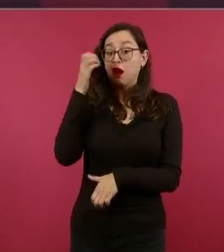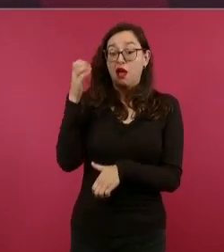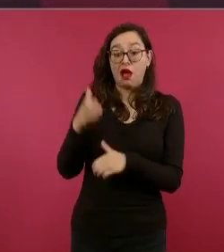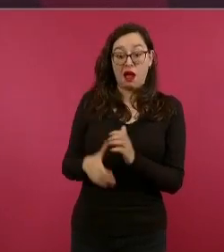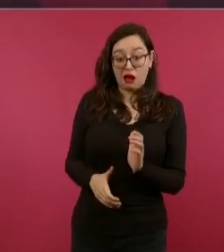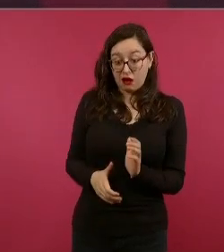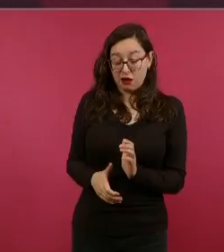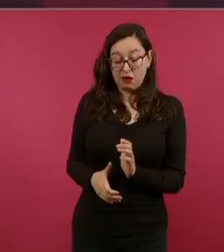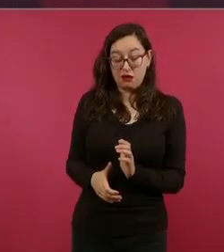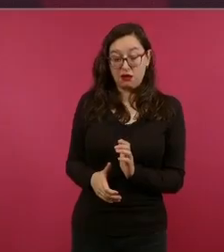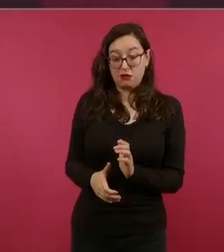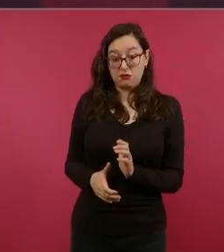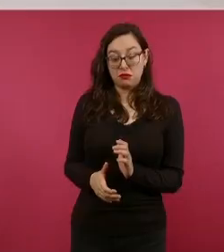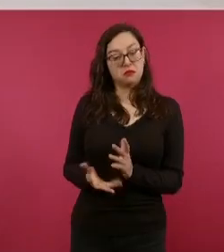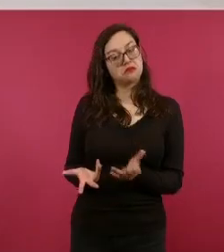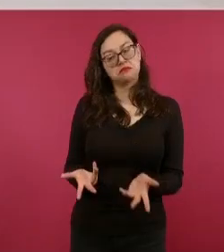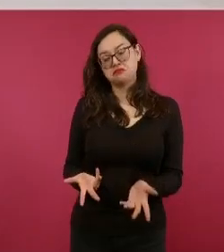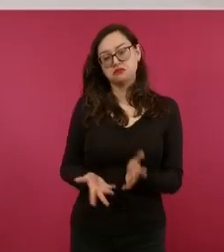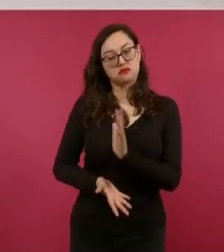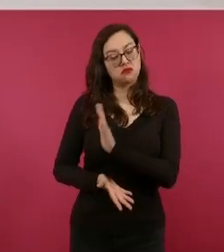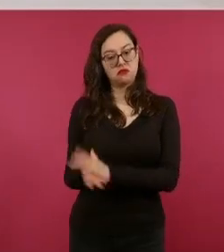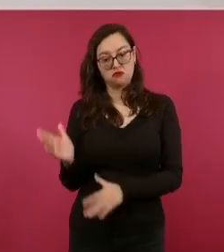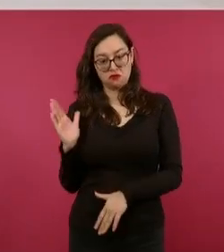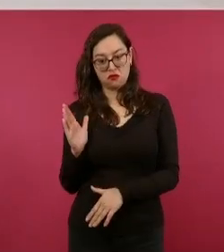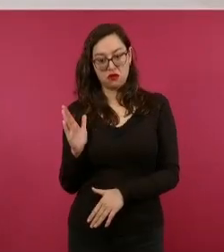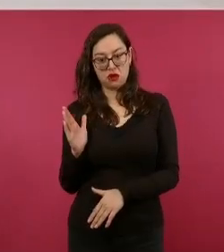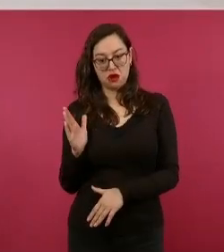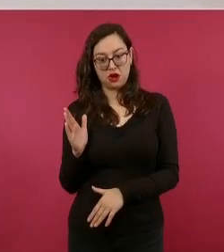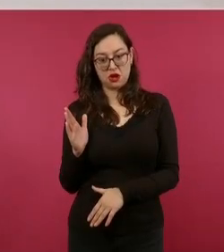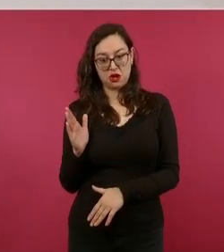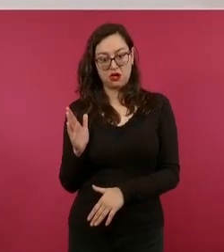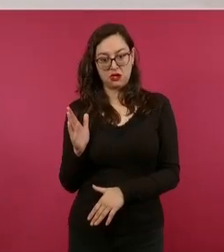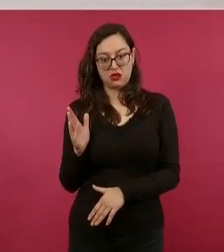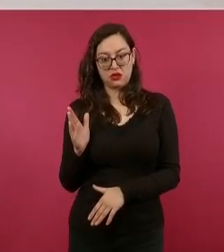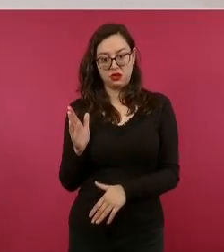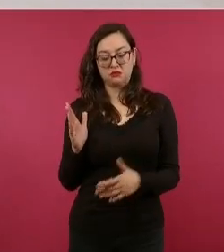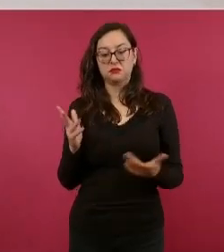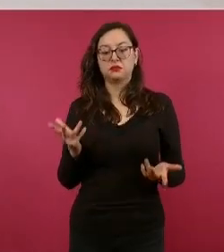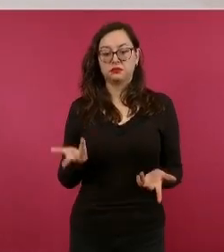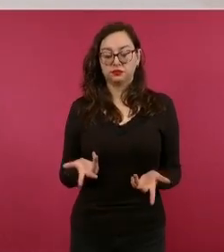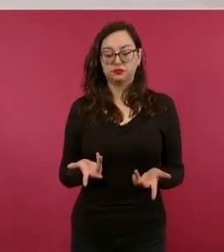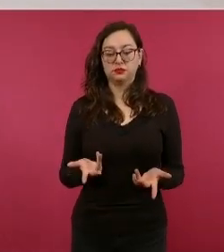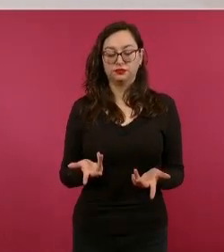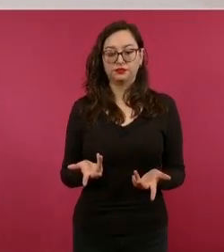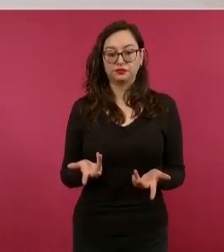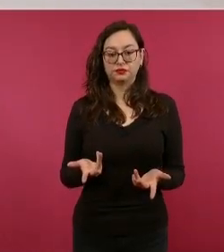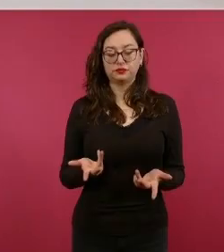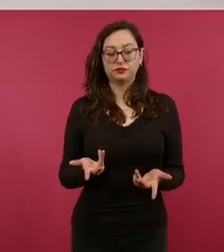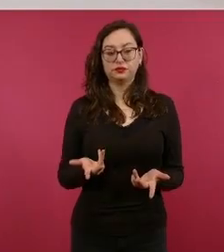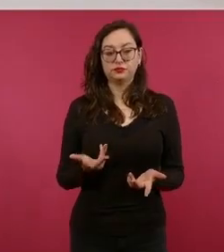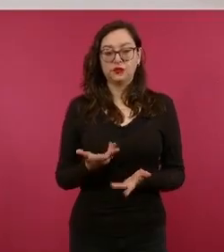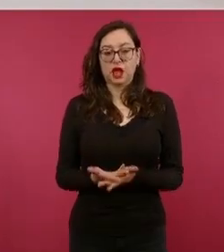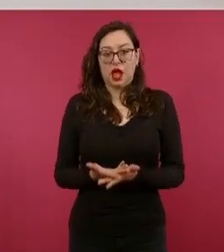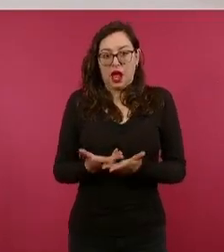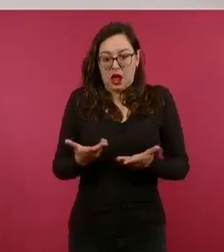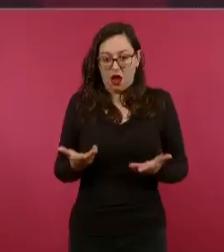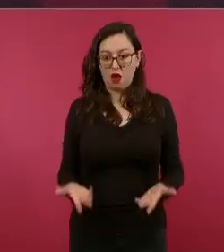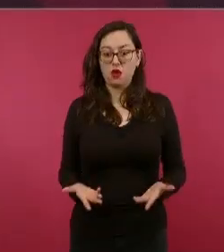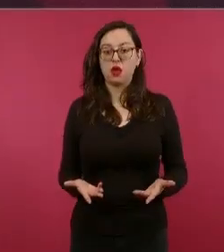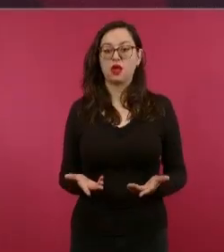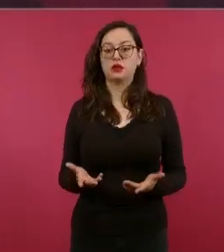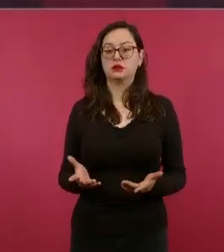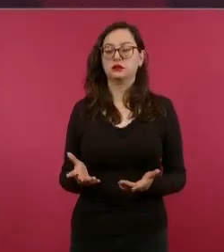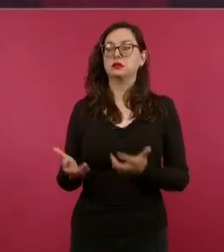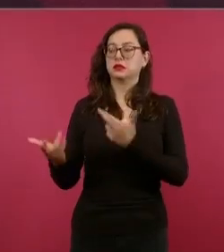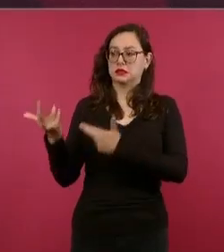a un cargo en la Cancillería China. Y ahora regresa, él